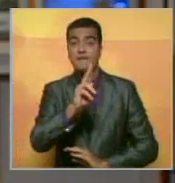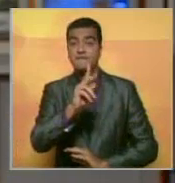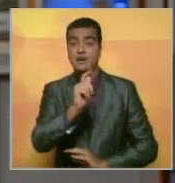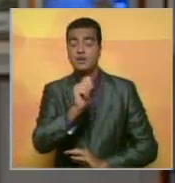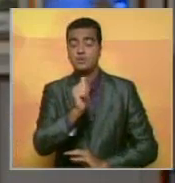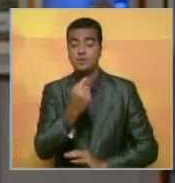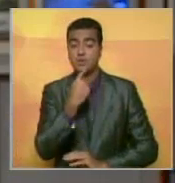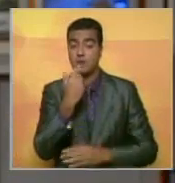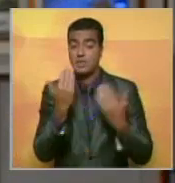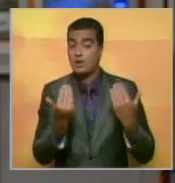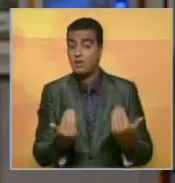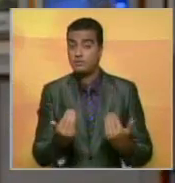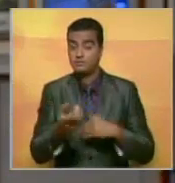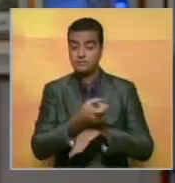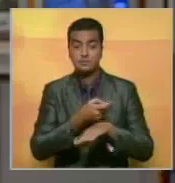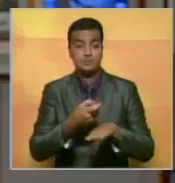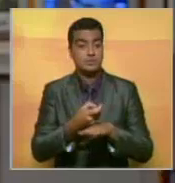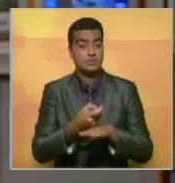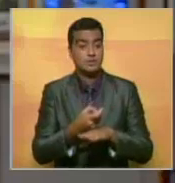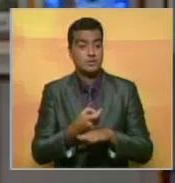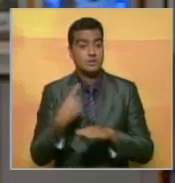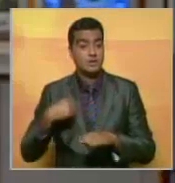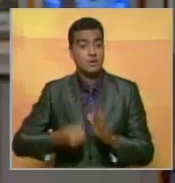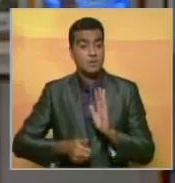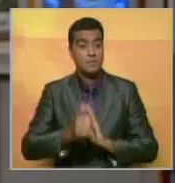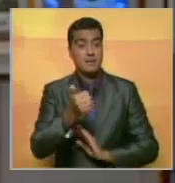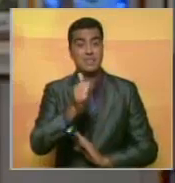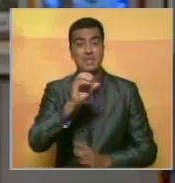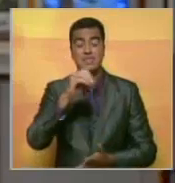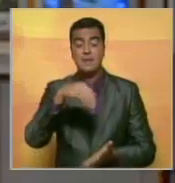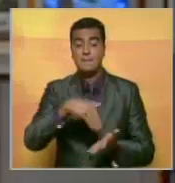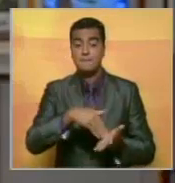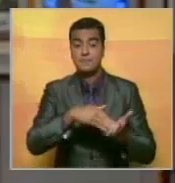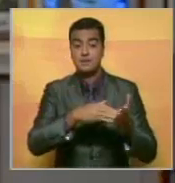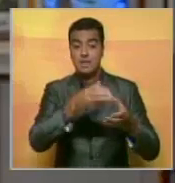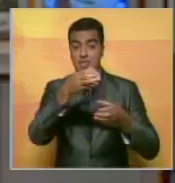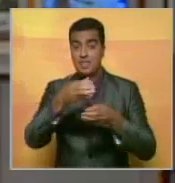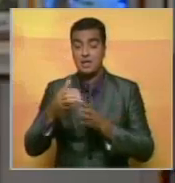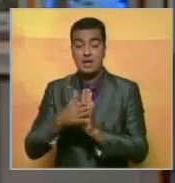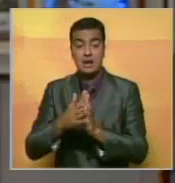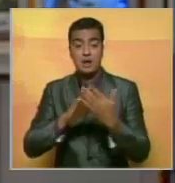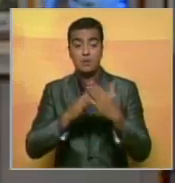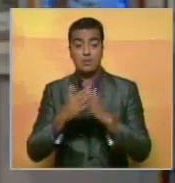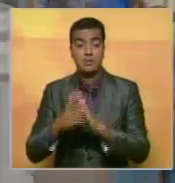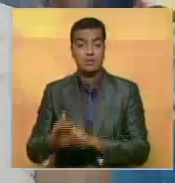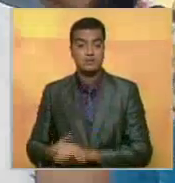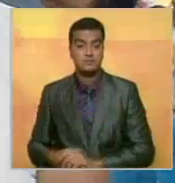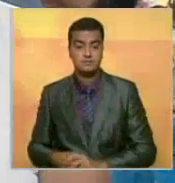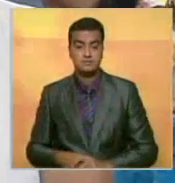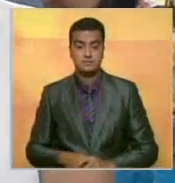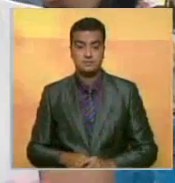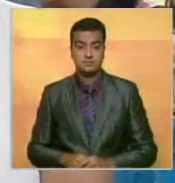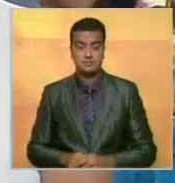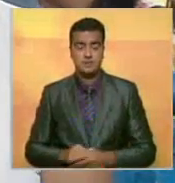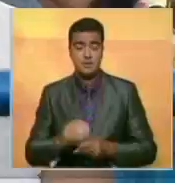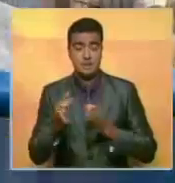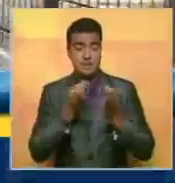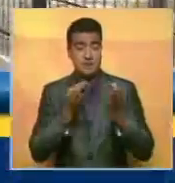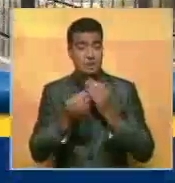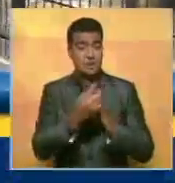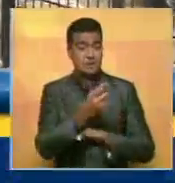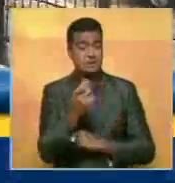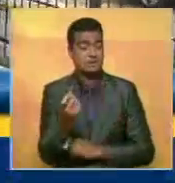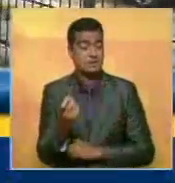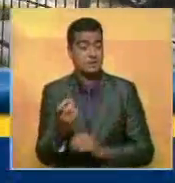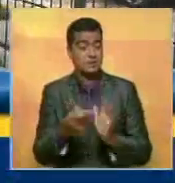dice que hasta la fecha el gobierno regional ha otorgado más de 10.000 tanques a las comunidades. Delía destacó que es